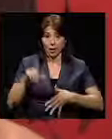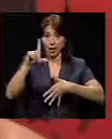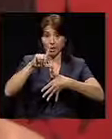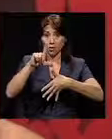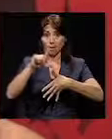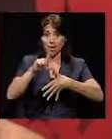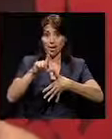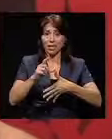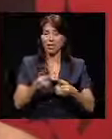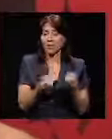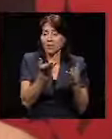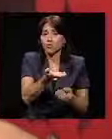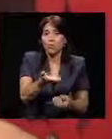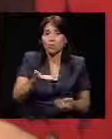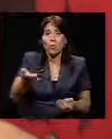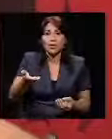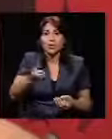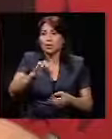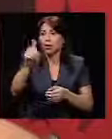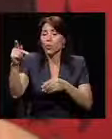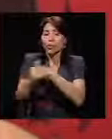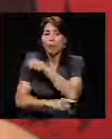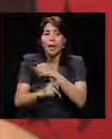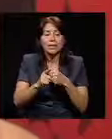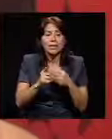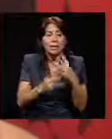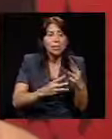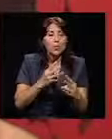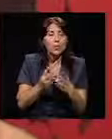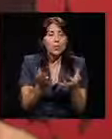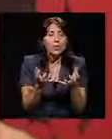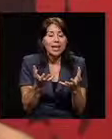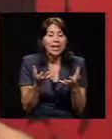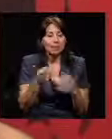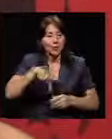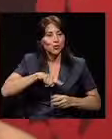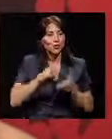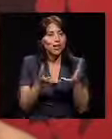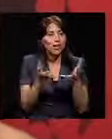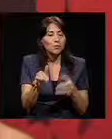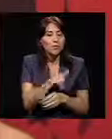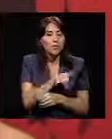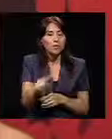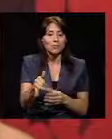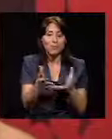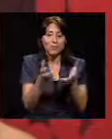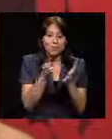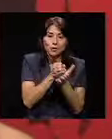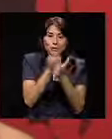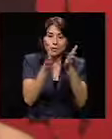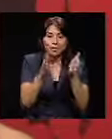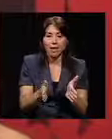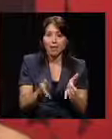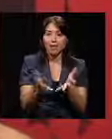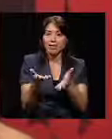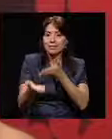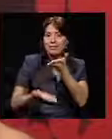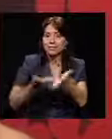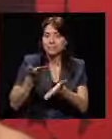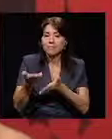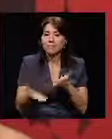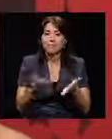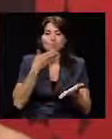muchas cosas que el resto del mundo busca y pensamos que queremos lo mismo. Queremos investigadores, queremos colaboración, queremos buen